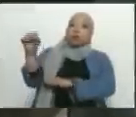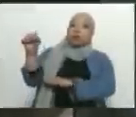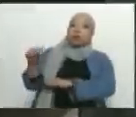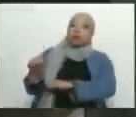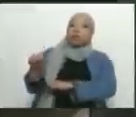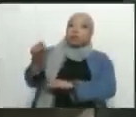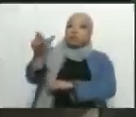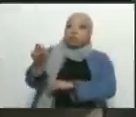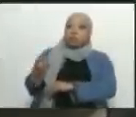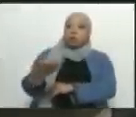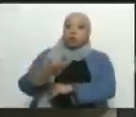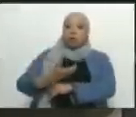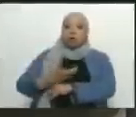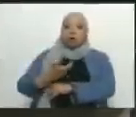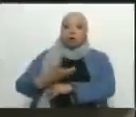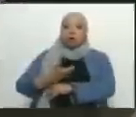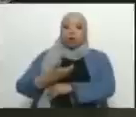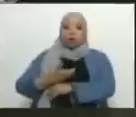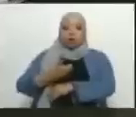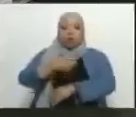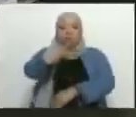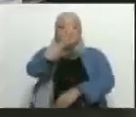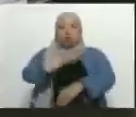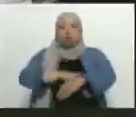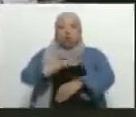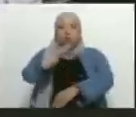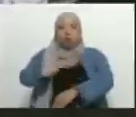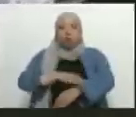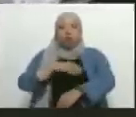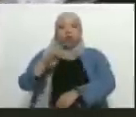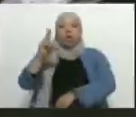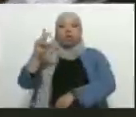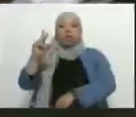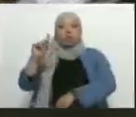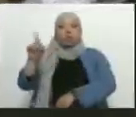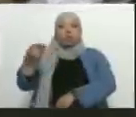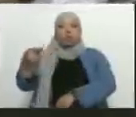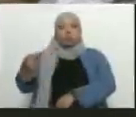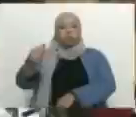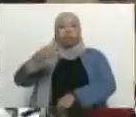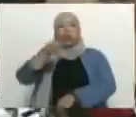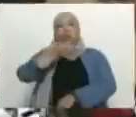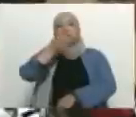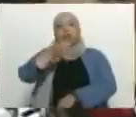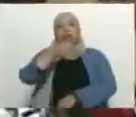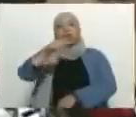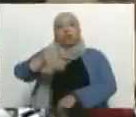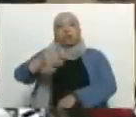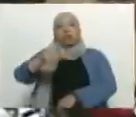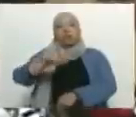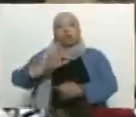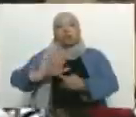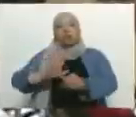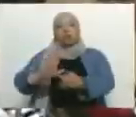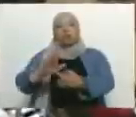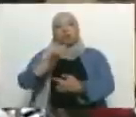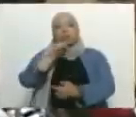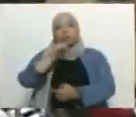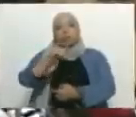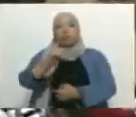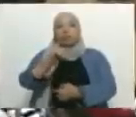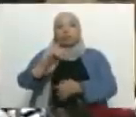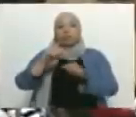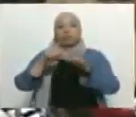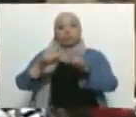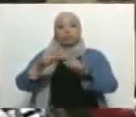Paraqueima de la alcaldía del Tigre, en el estado Anzoátegui. El segundo punto previsto para la tarde de hoy, pues considerar el informe presentado por la Comisión Permanente